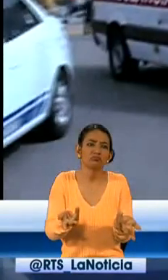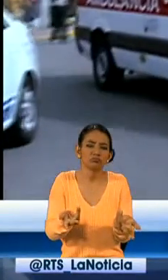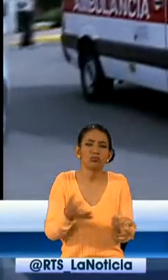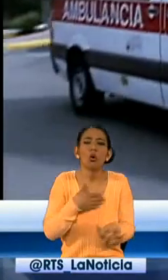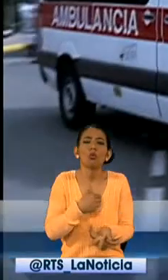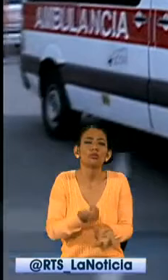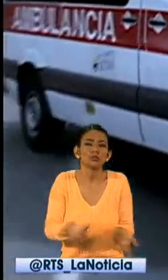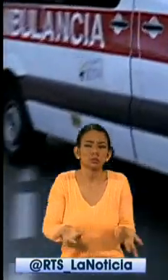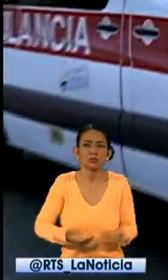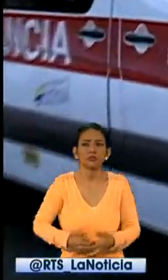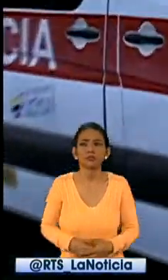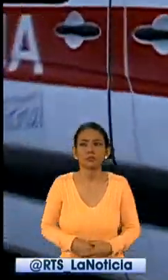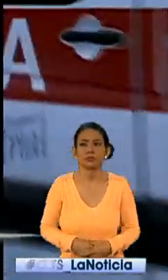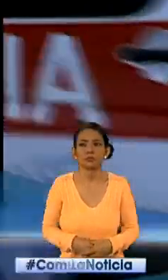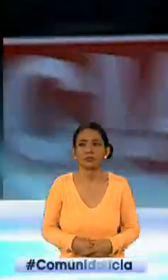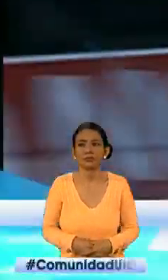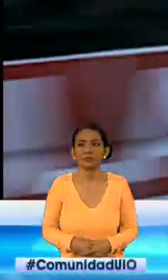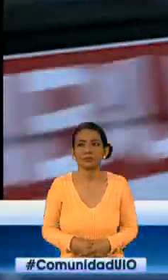lesiones.